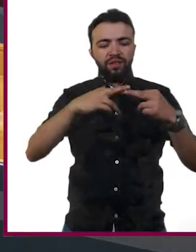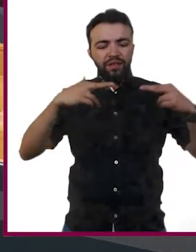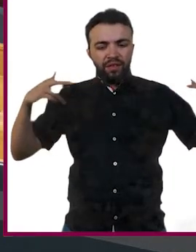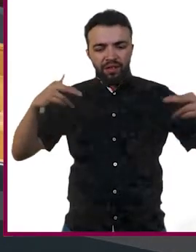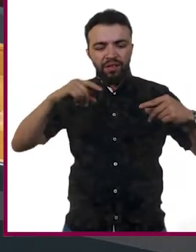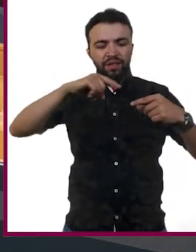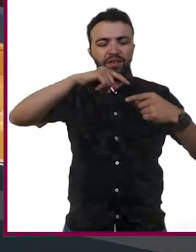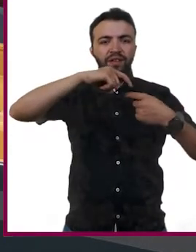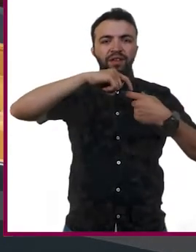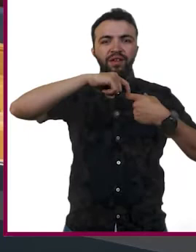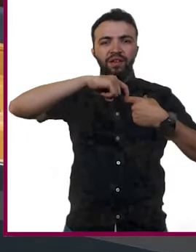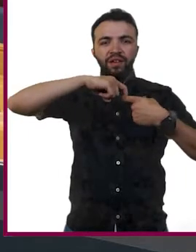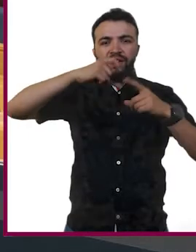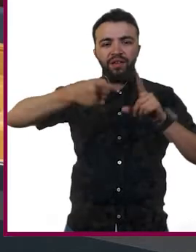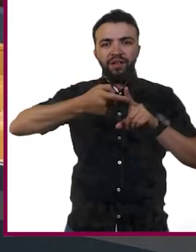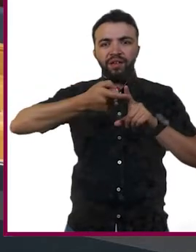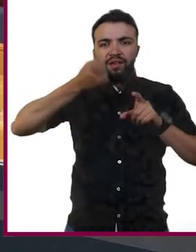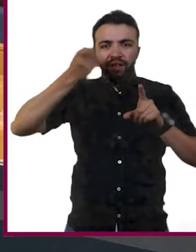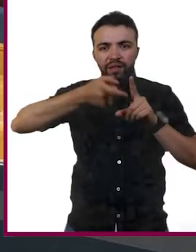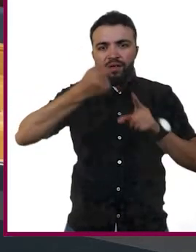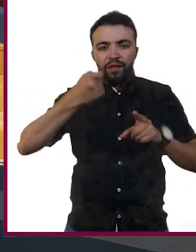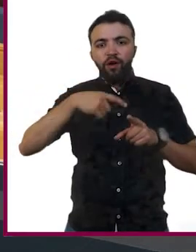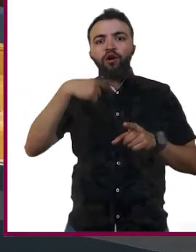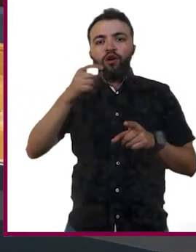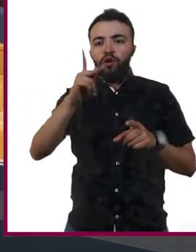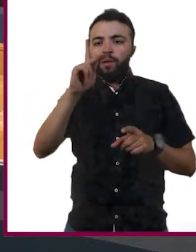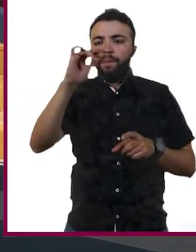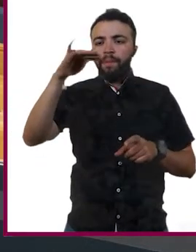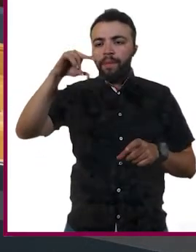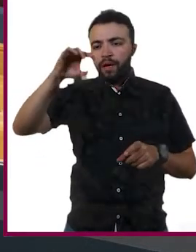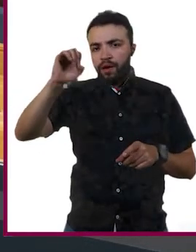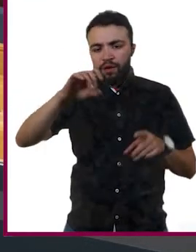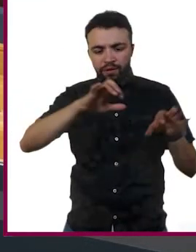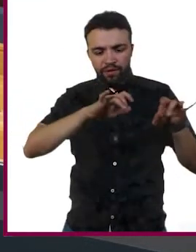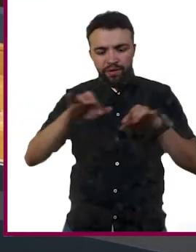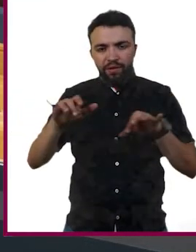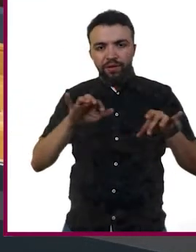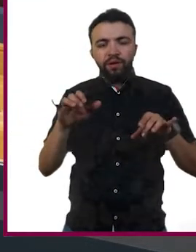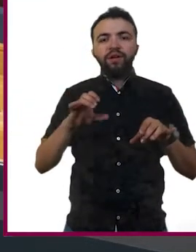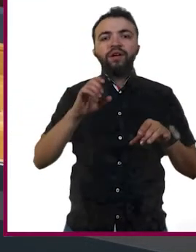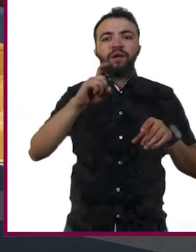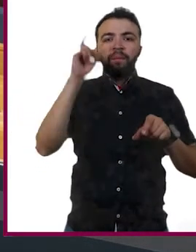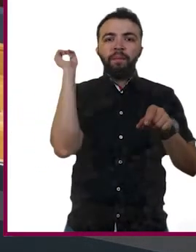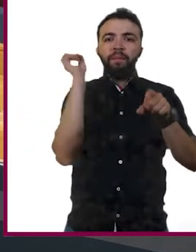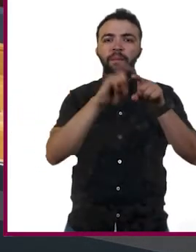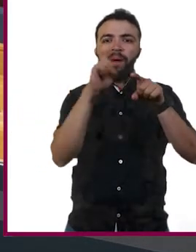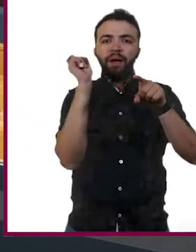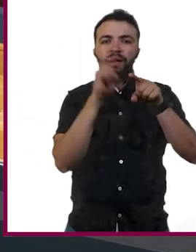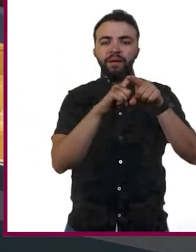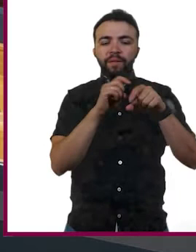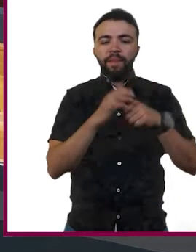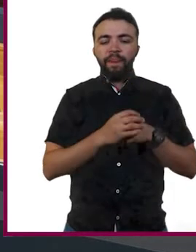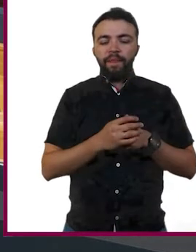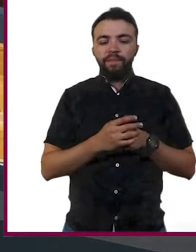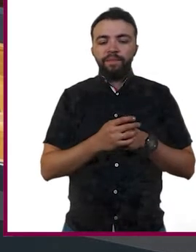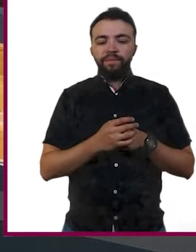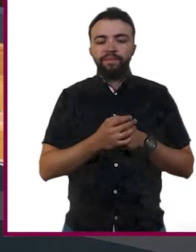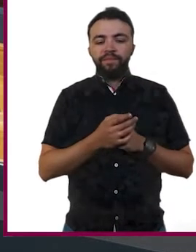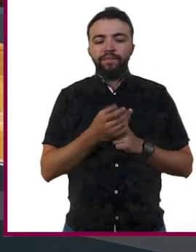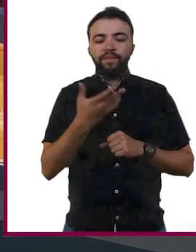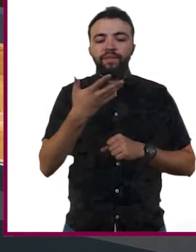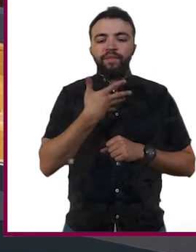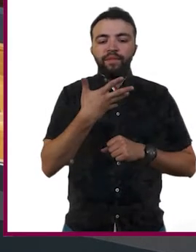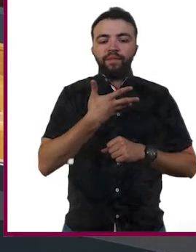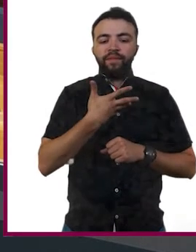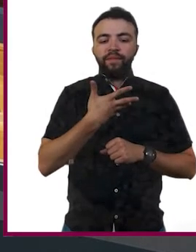Sí, la diferencia es que en el clavecín tenemos un saltador que en la parte de